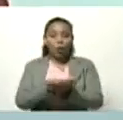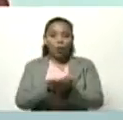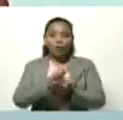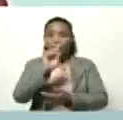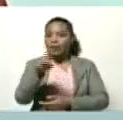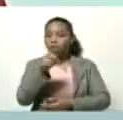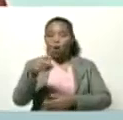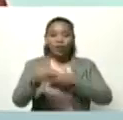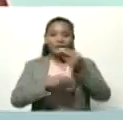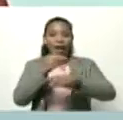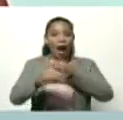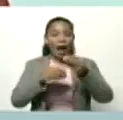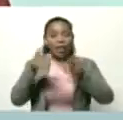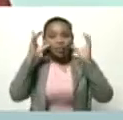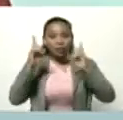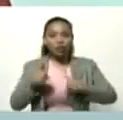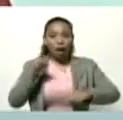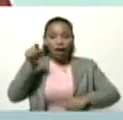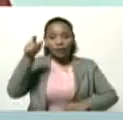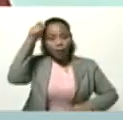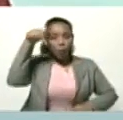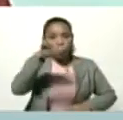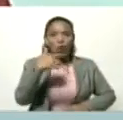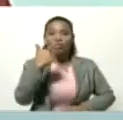sea la decisión de ese pueblo la que se imponga.